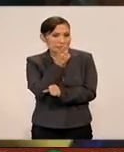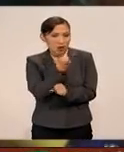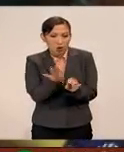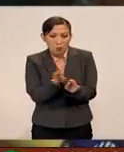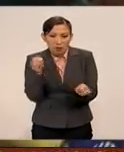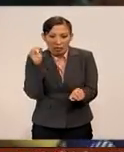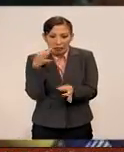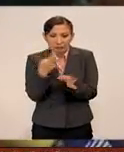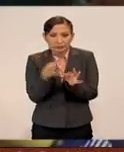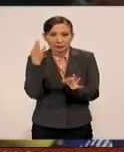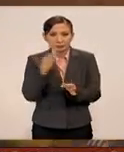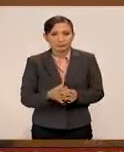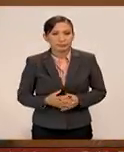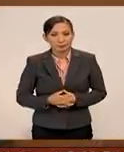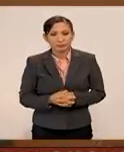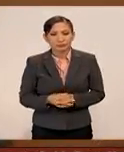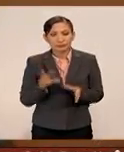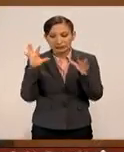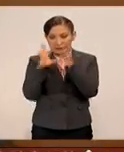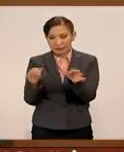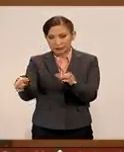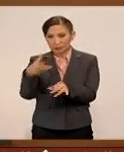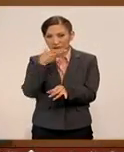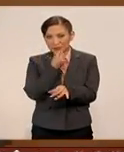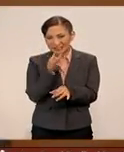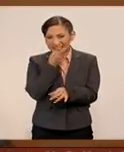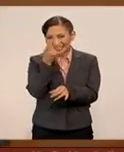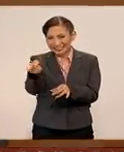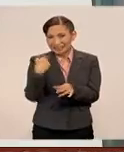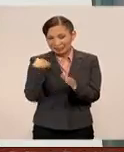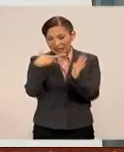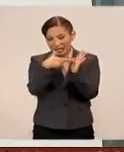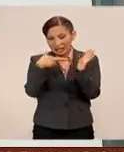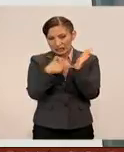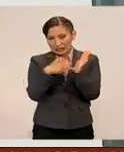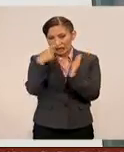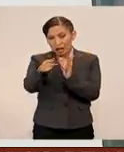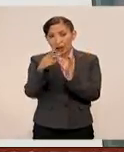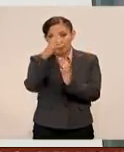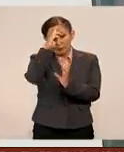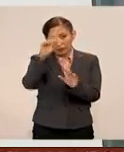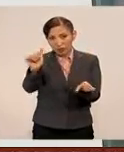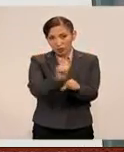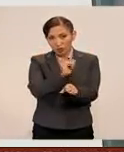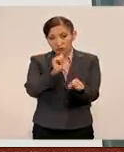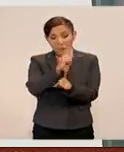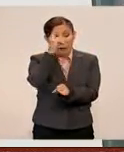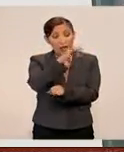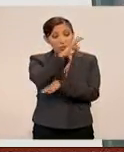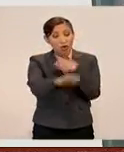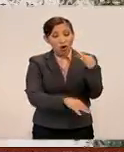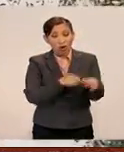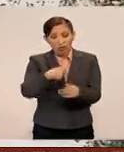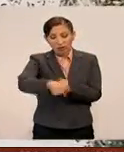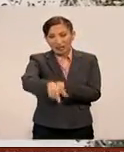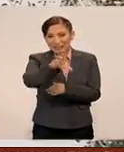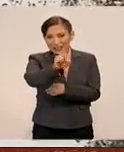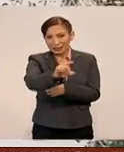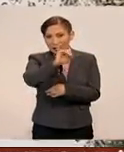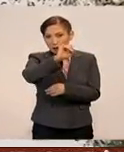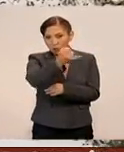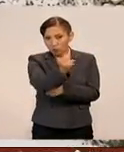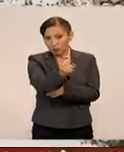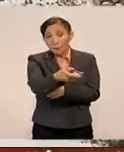va a quedar. Explicó que las medidas emergentes del programa Hoy No Circula para Todos van a terminar en 30 de